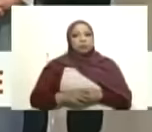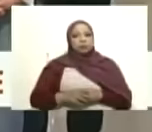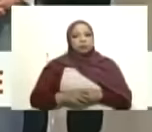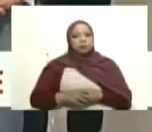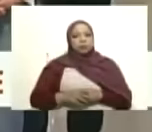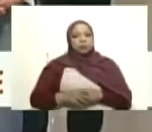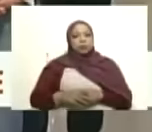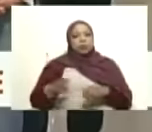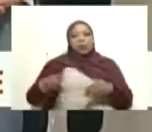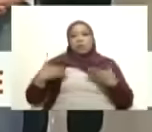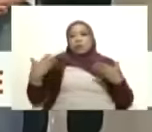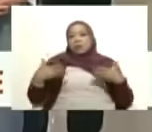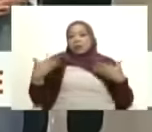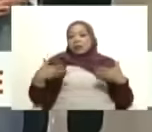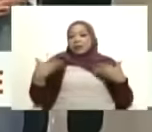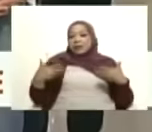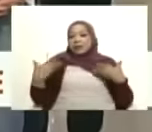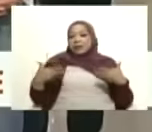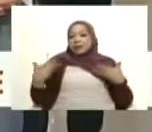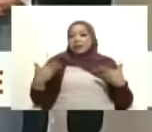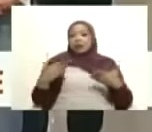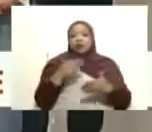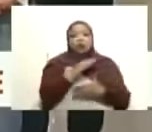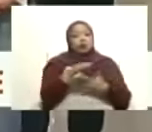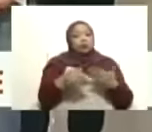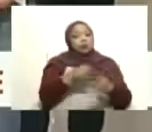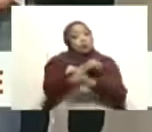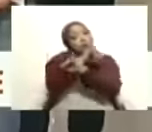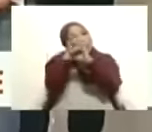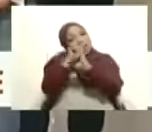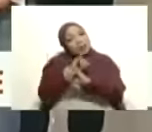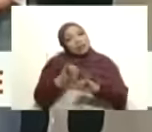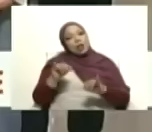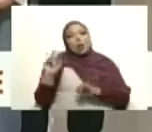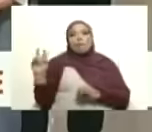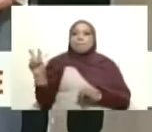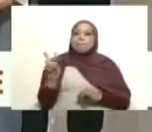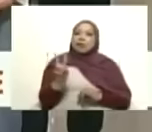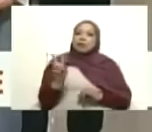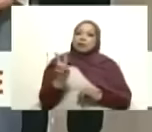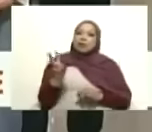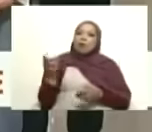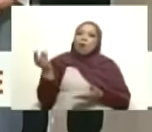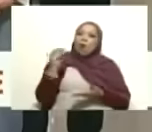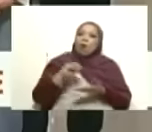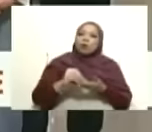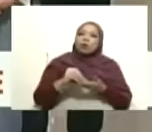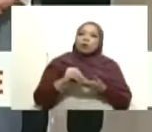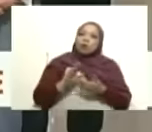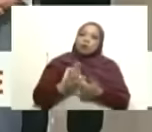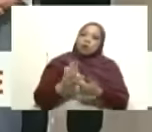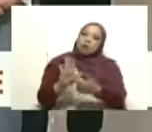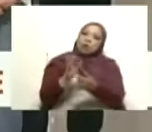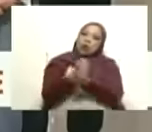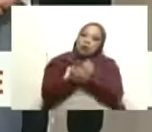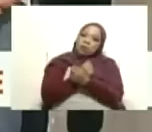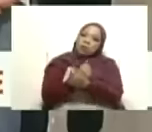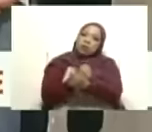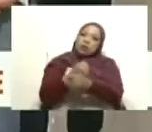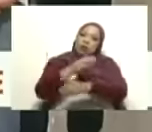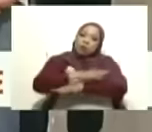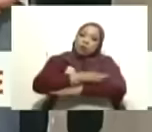verdaderamente contentos, alegres, porque Venezuela nuevamente ha dado una muestra de